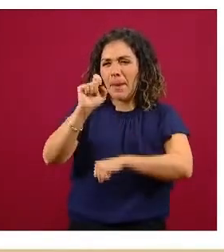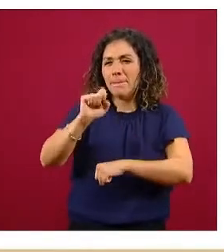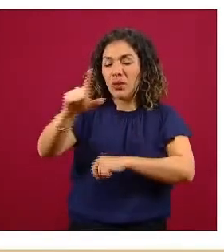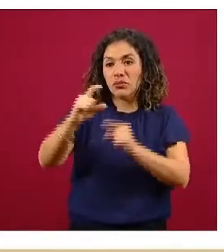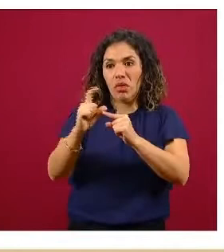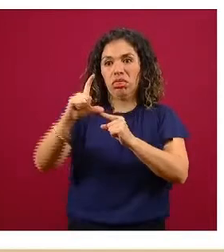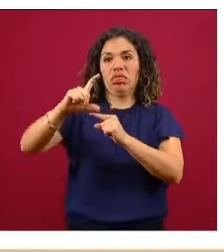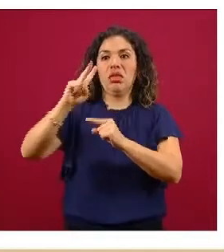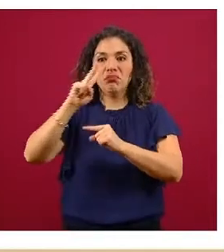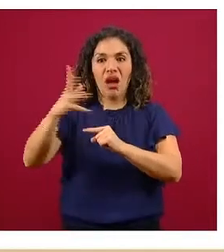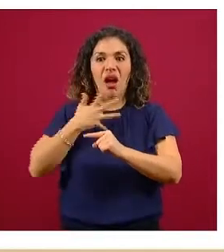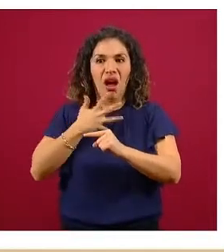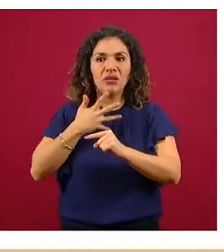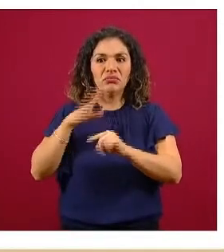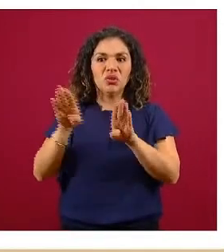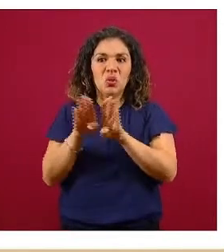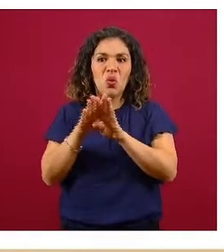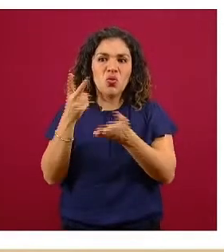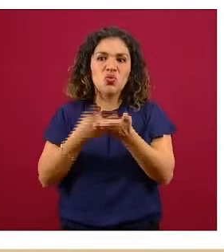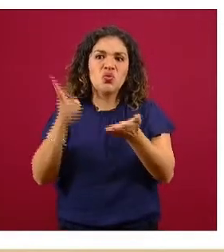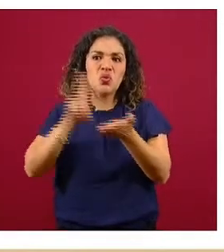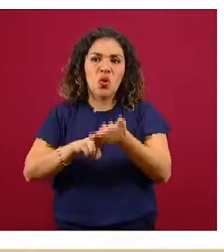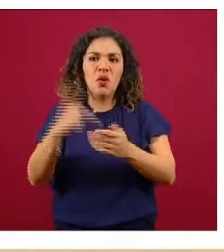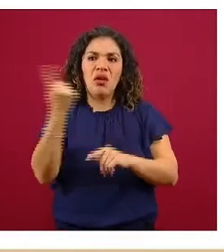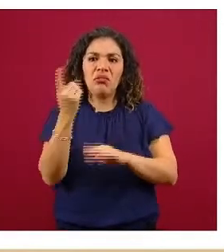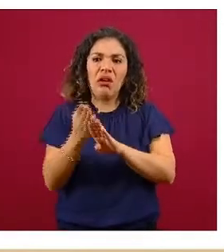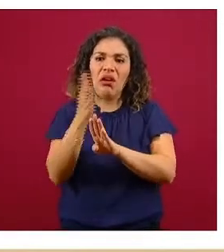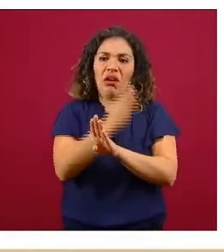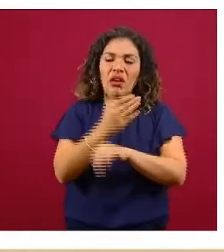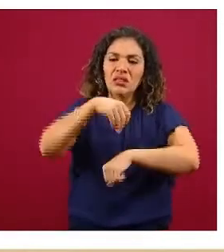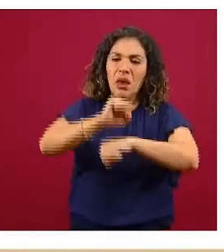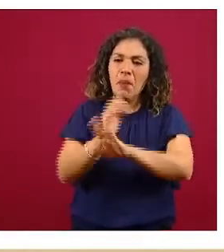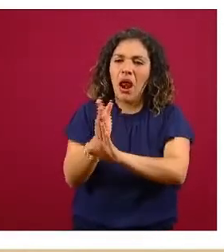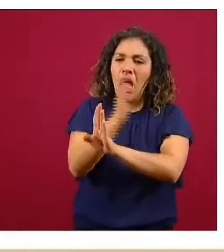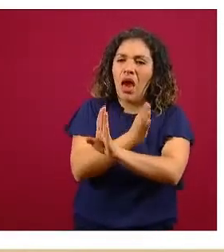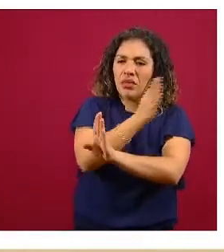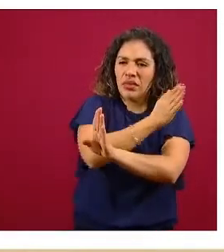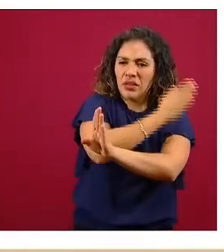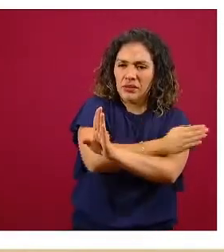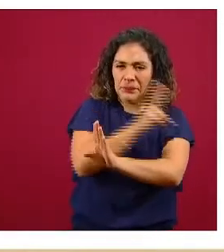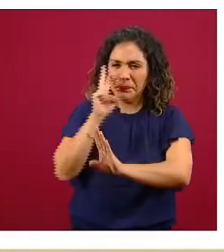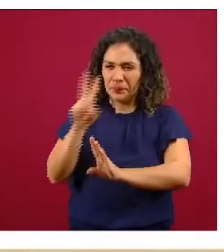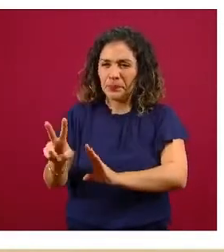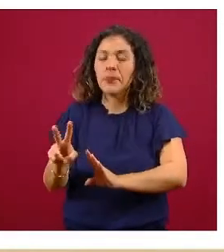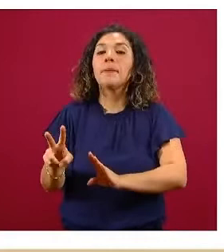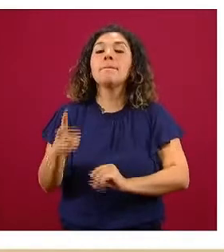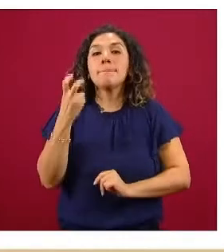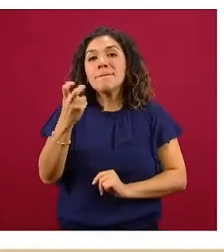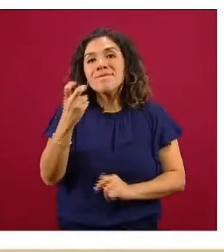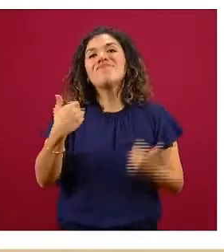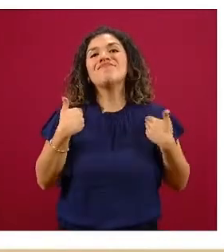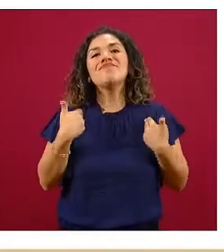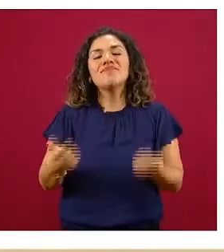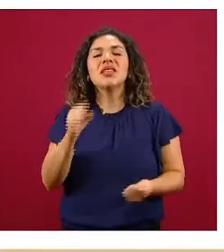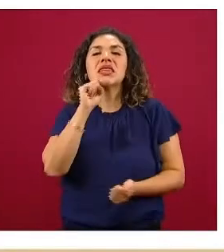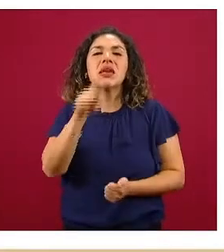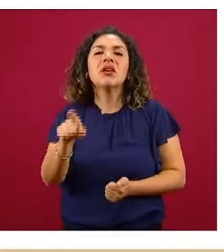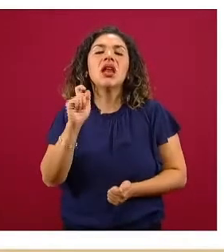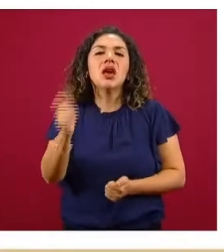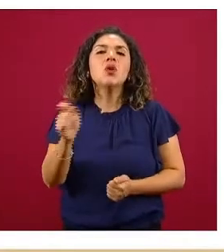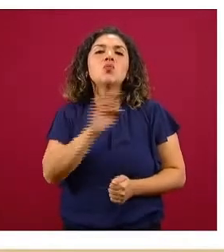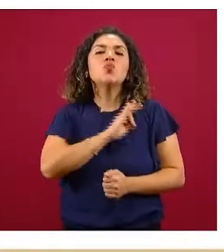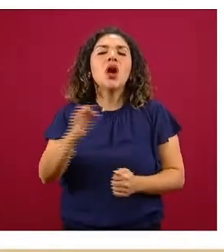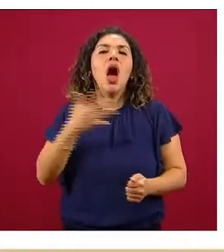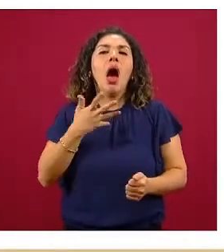supera casi al doble o casi al triple en relación de las semanas previas, lógicamente también